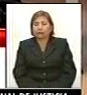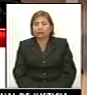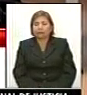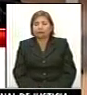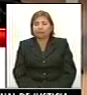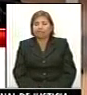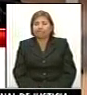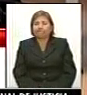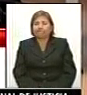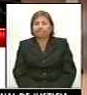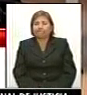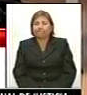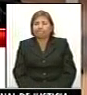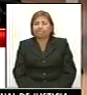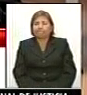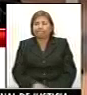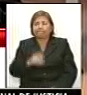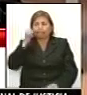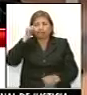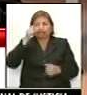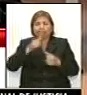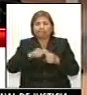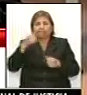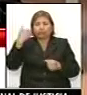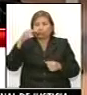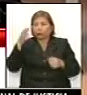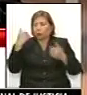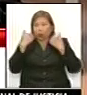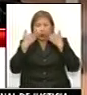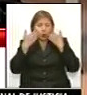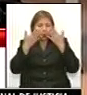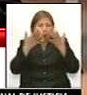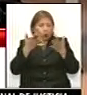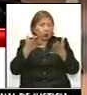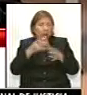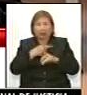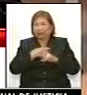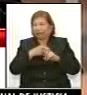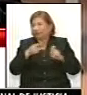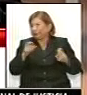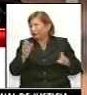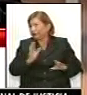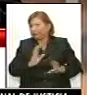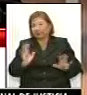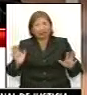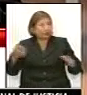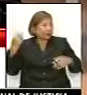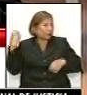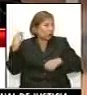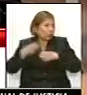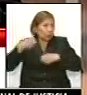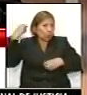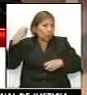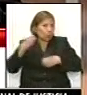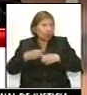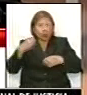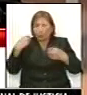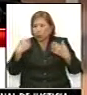sí, fue, recuerdo ese mes como muy feo, ¿no? O sea, muy, muy, muy duro.